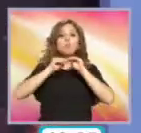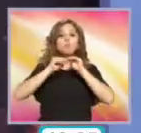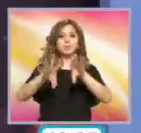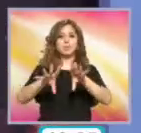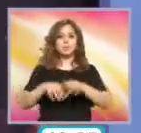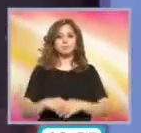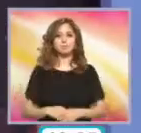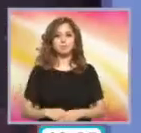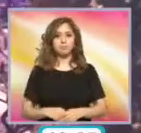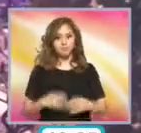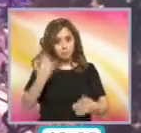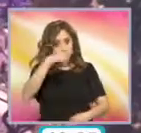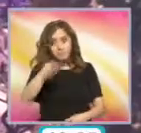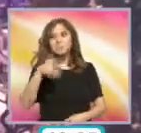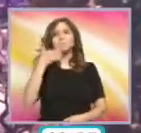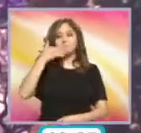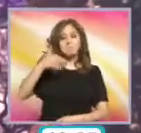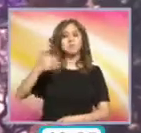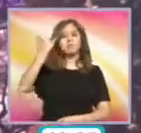de cuentas en el caso de los gobiernos